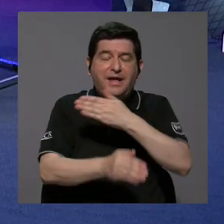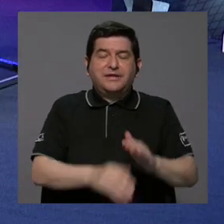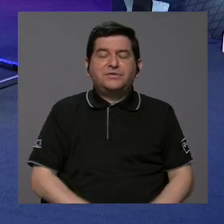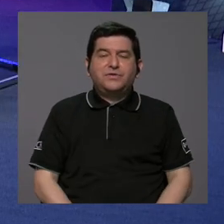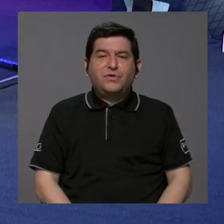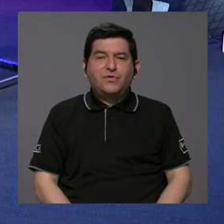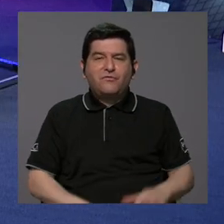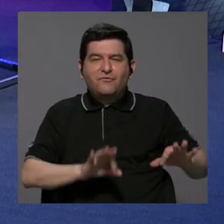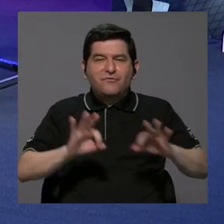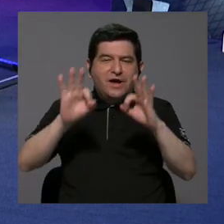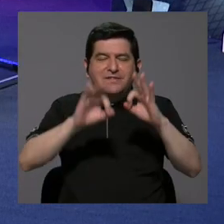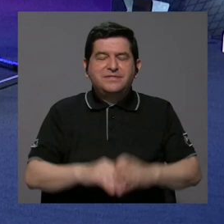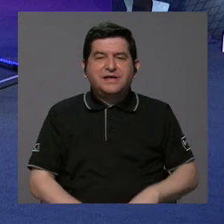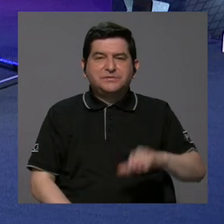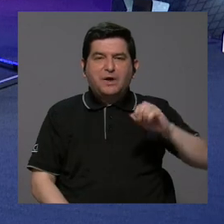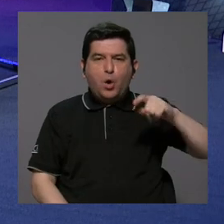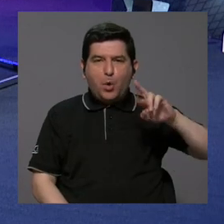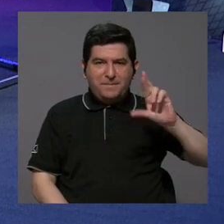dieron